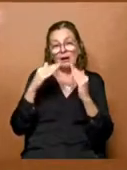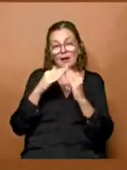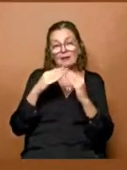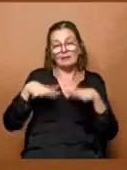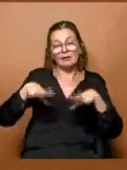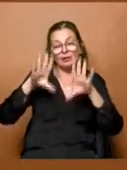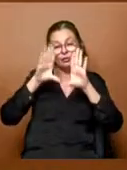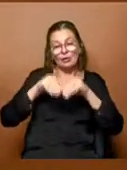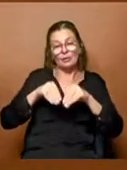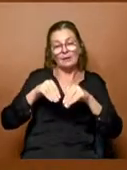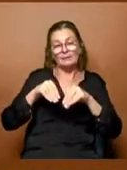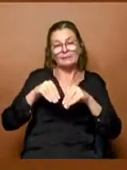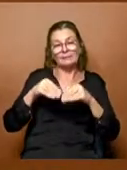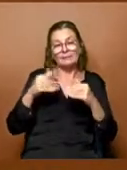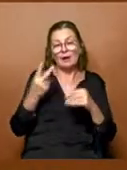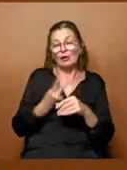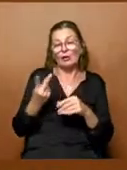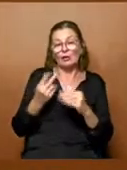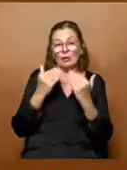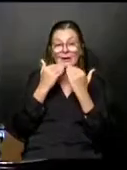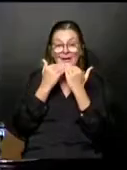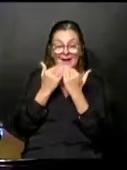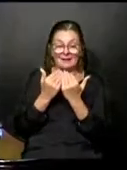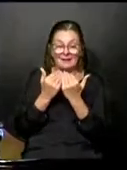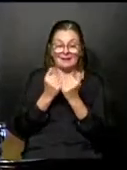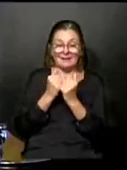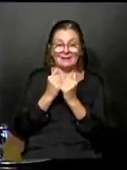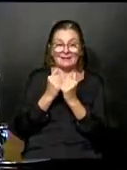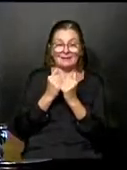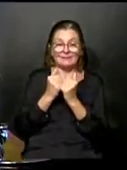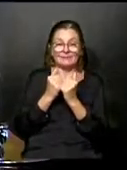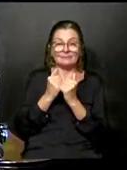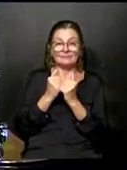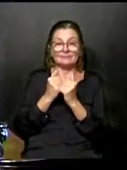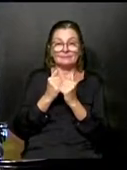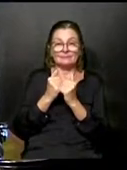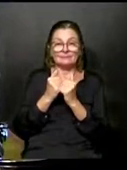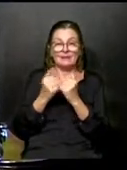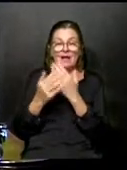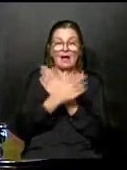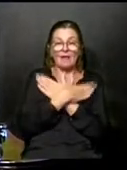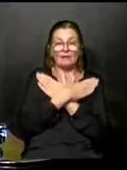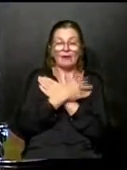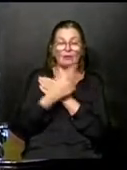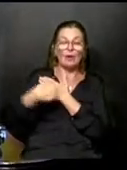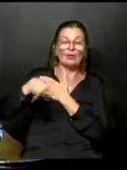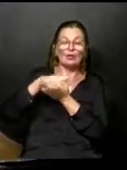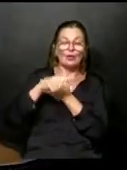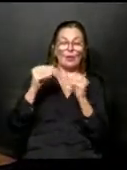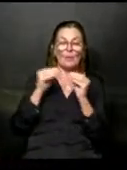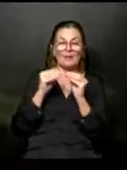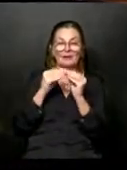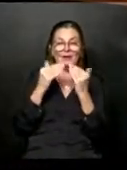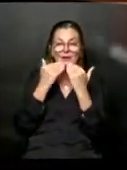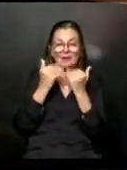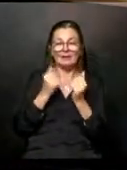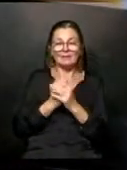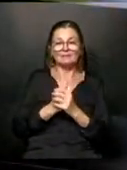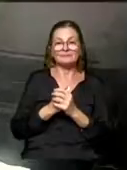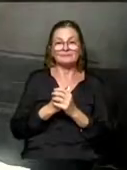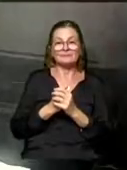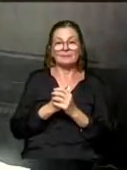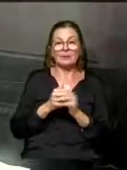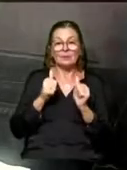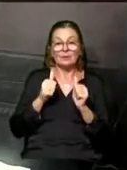lo demás. Karina Ceballos, Gustavo González, la seguimos en cualquier momento. Mil gracias, ¿eh? Abrazo a todas las compañeras y compañeros. Gracias a ustedes. Gracias. Muy